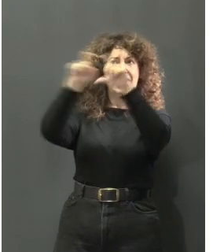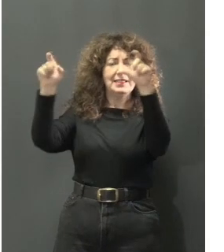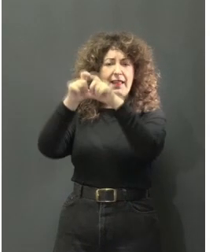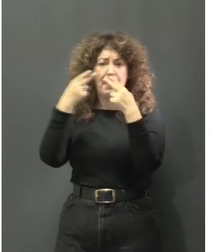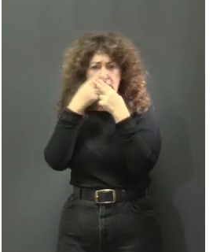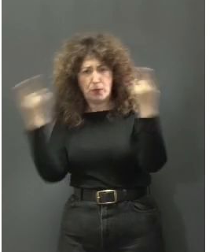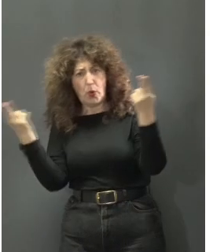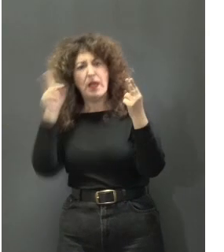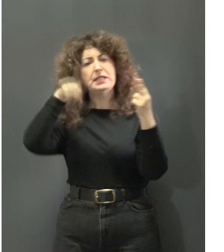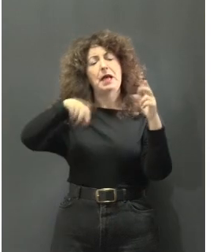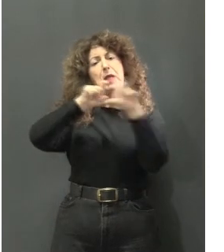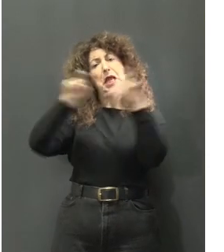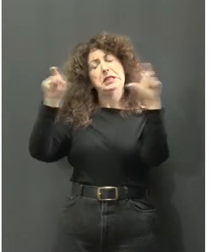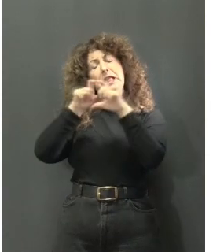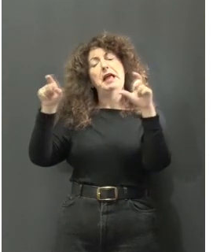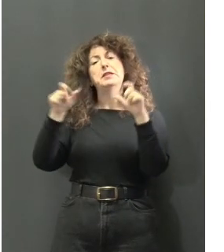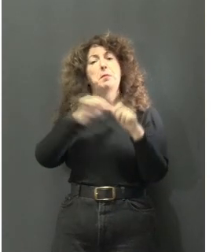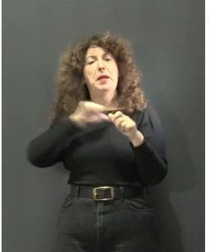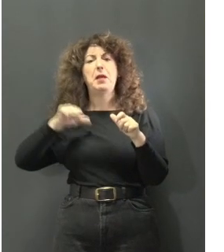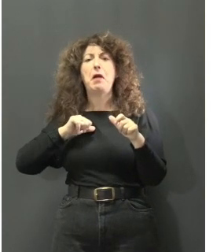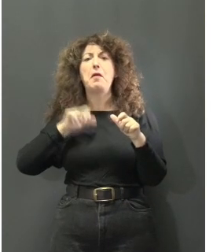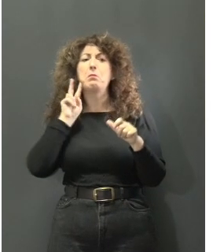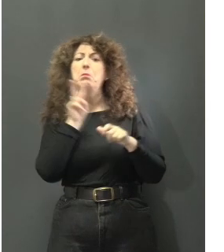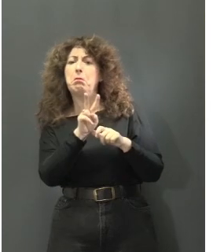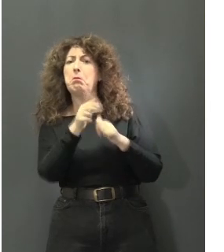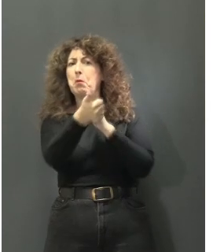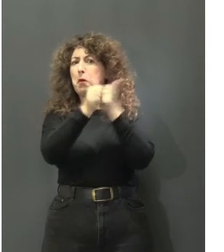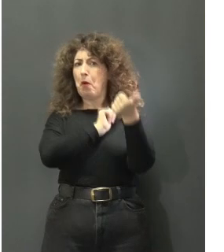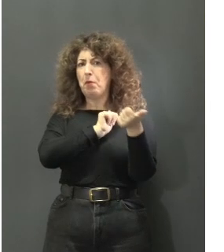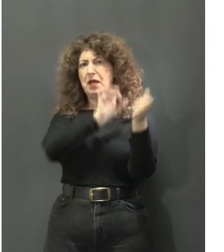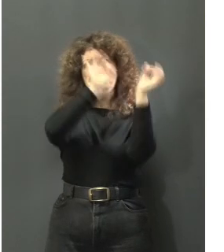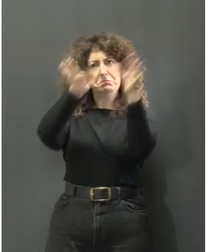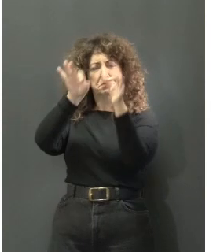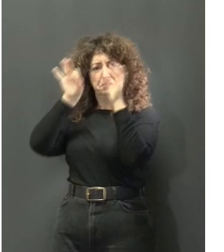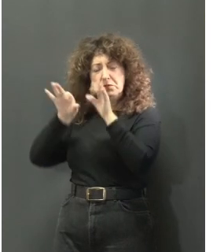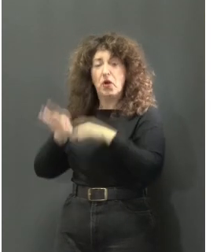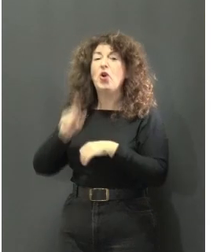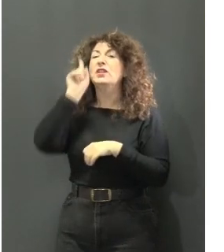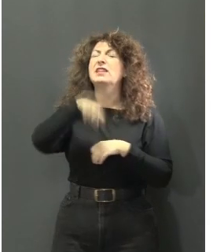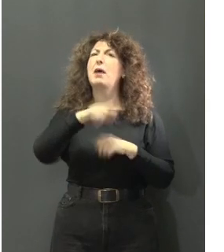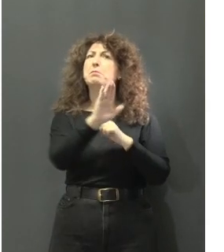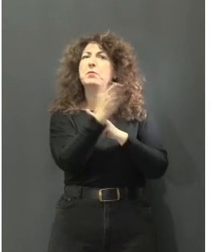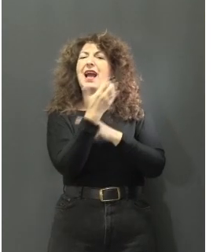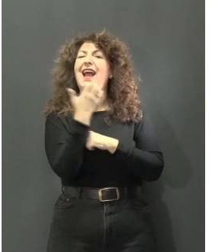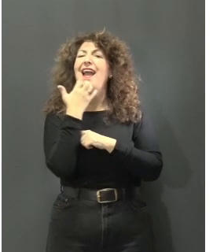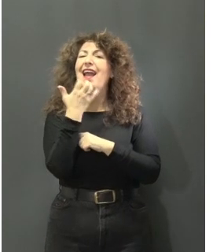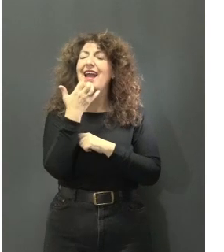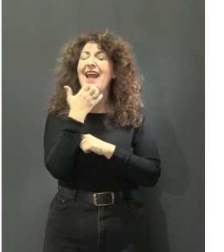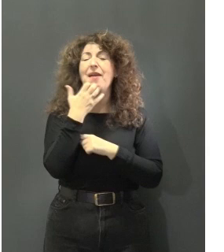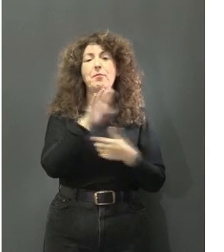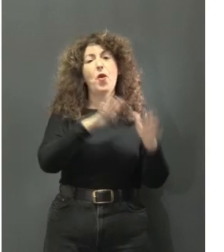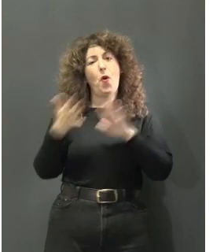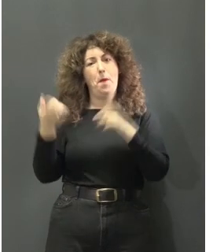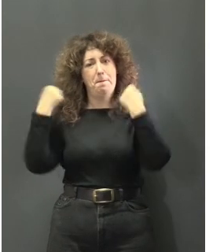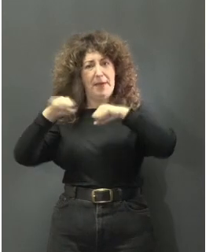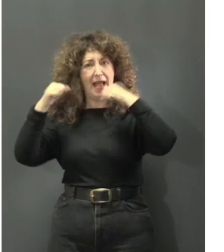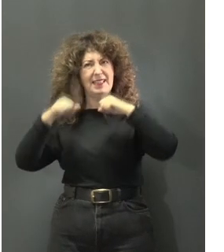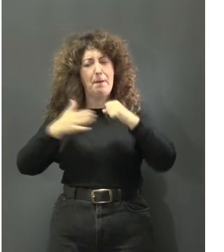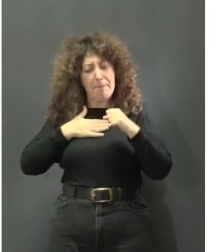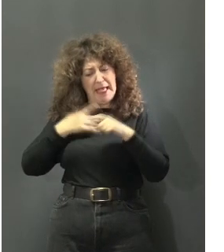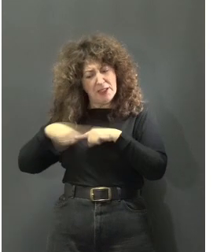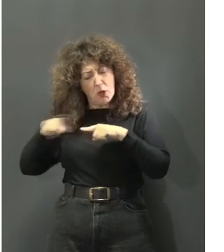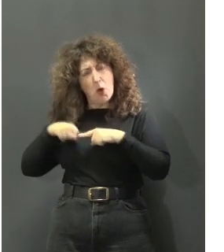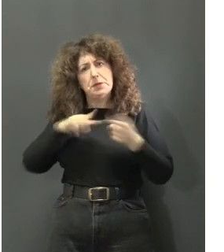privadas que quieran replicarlas o bien tomarlas como ejemplo de aplicación práctica en las que basar las suyas